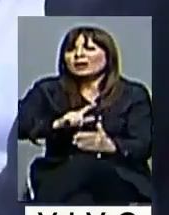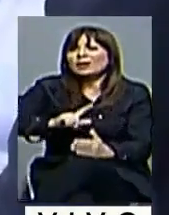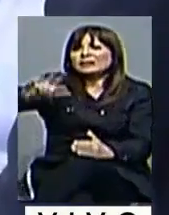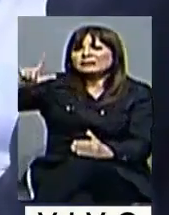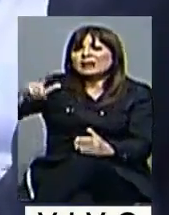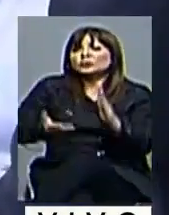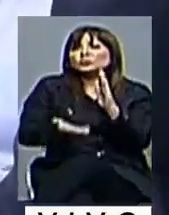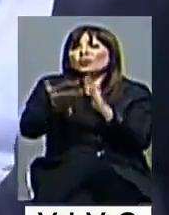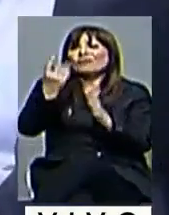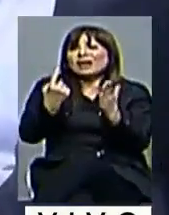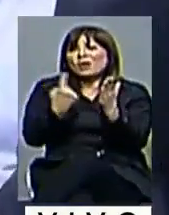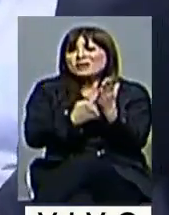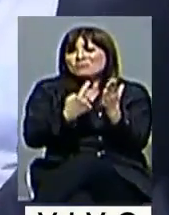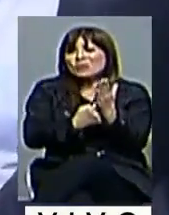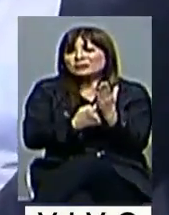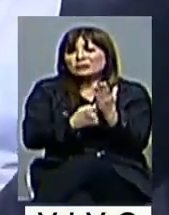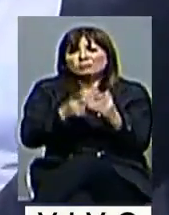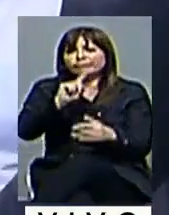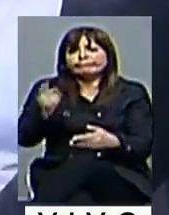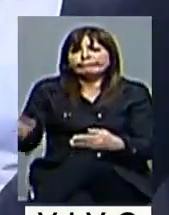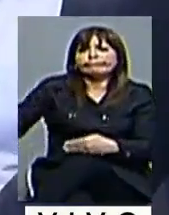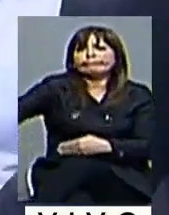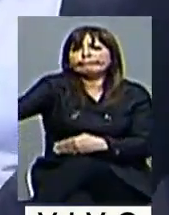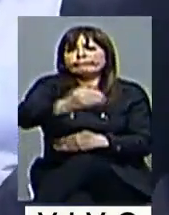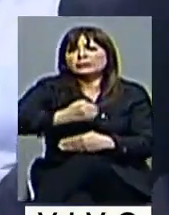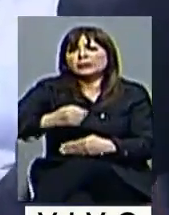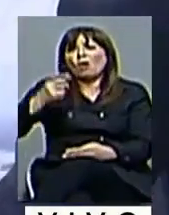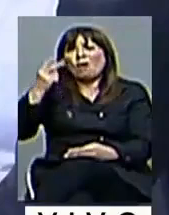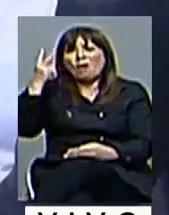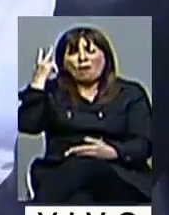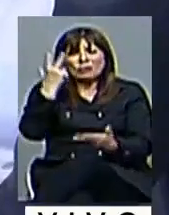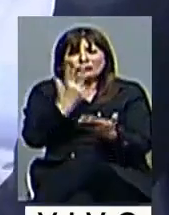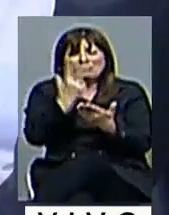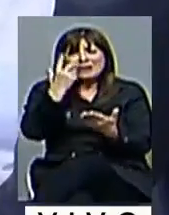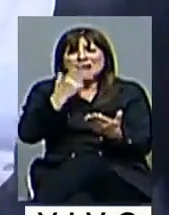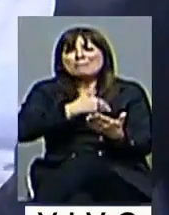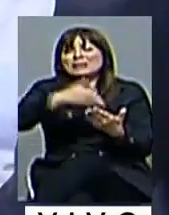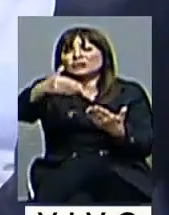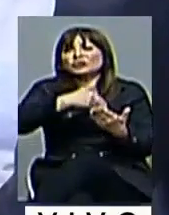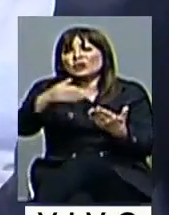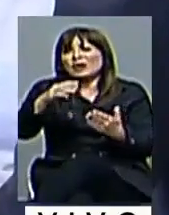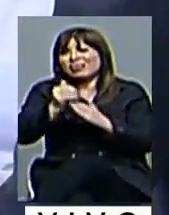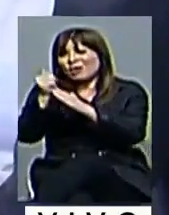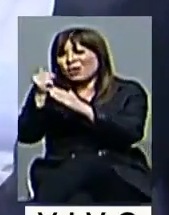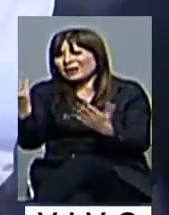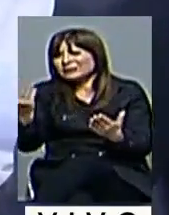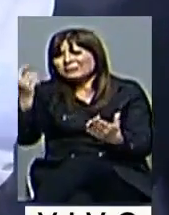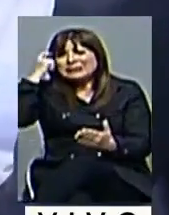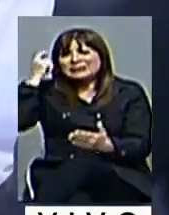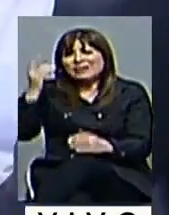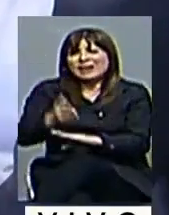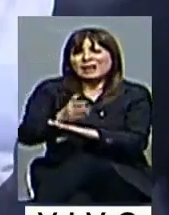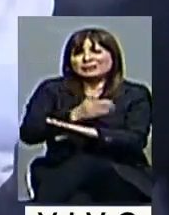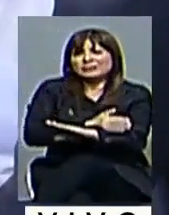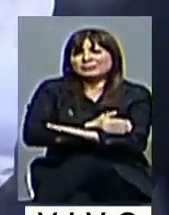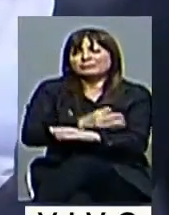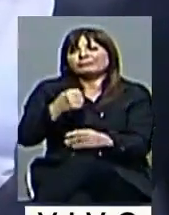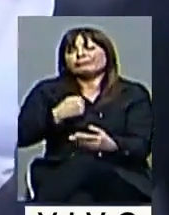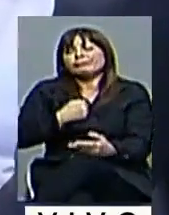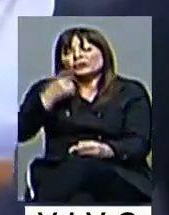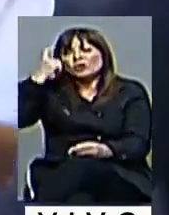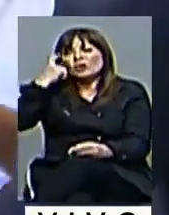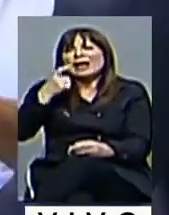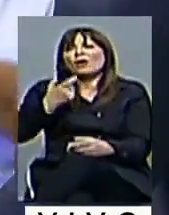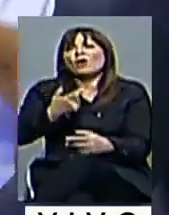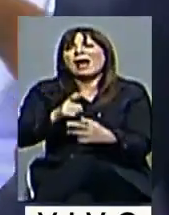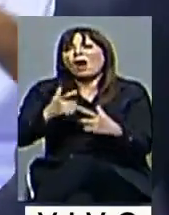impuestos y no se recaudaron los 8.300 millones de dólares que se esperaban. Salió el tiro por la culata. Que las utilidades del capital año a año se incrementan, no